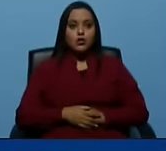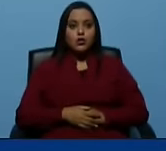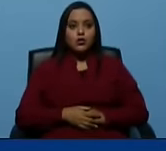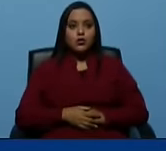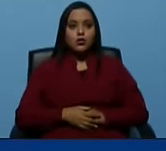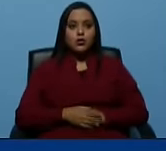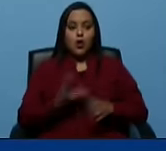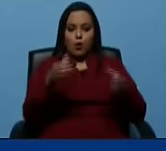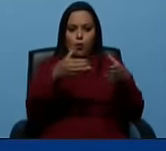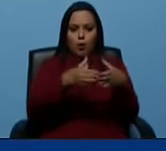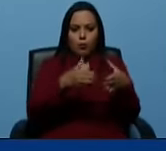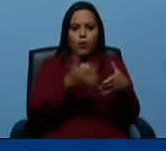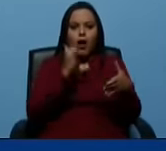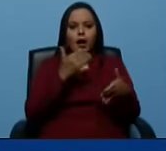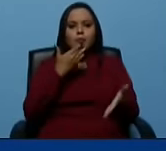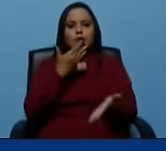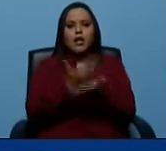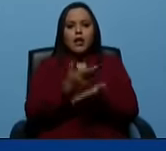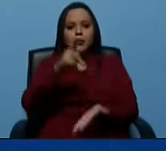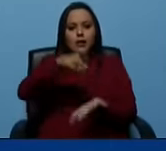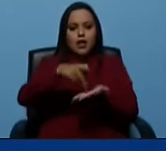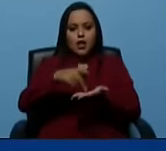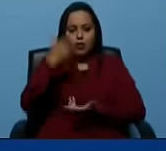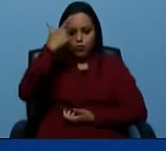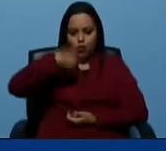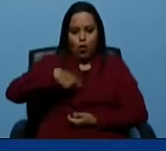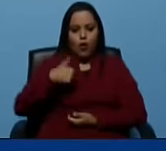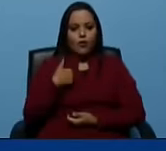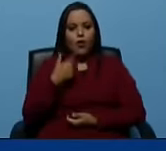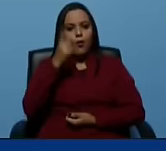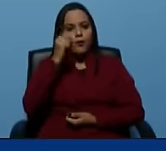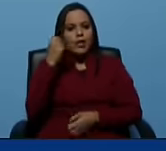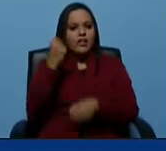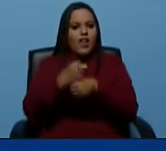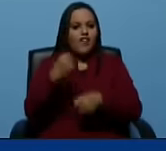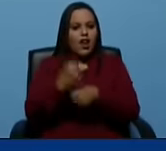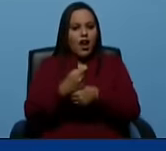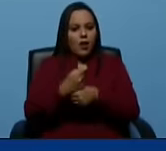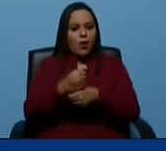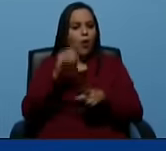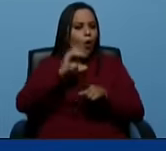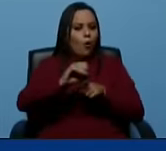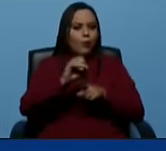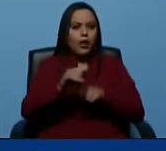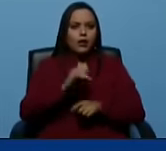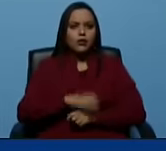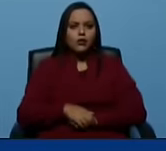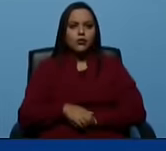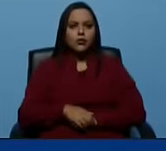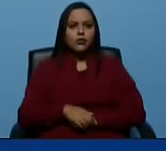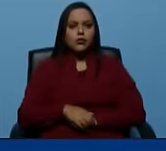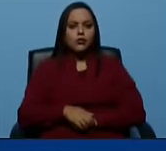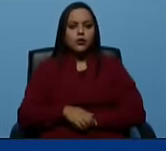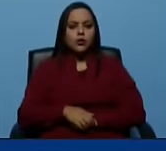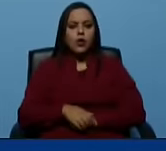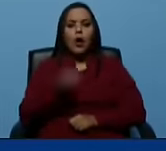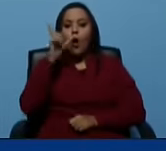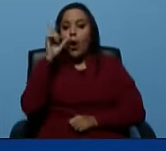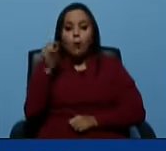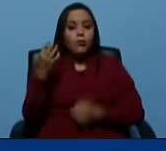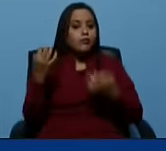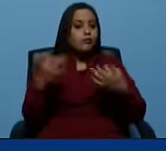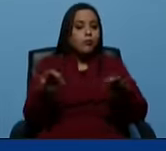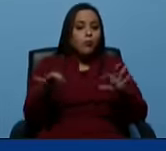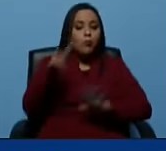postularon la candidatura de este hombre, de este obrero que está aquí, de este hombre del pueblo de a pie,